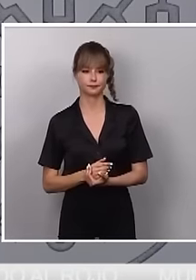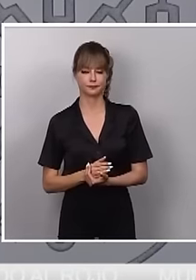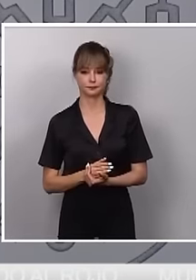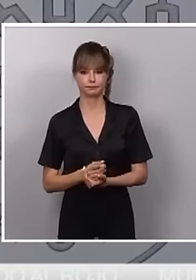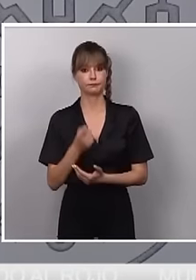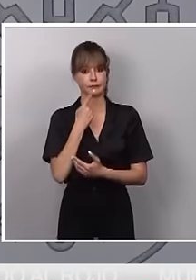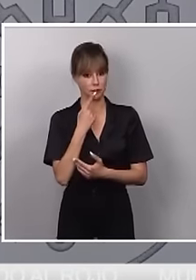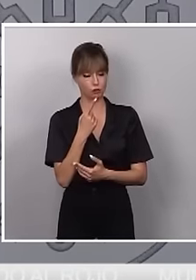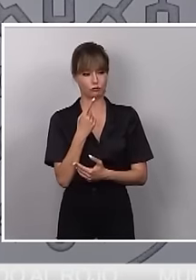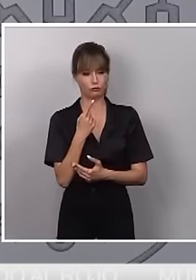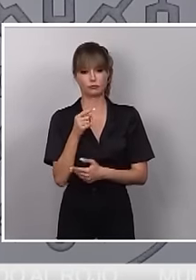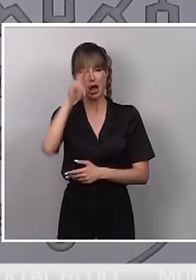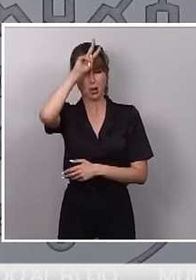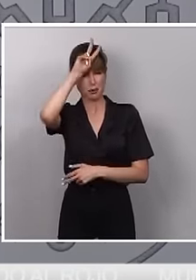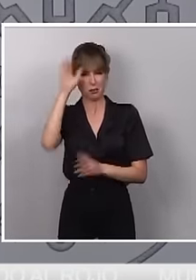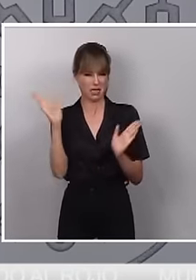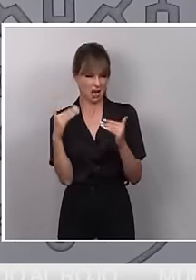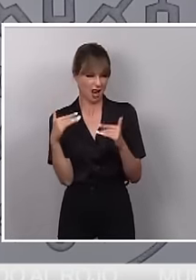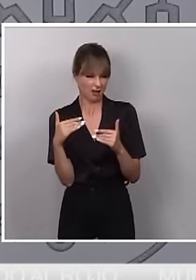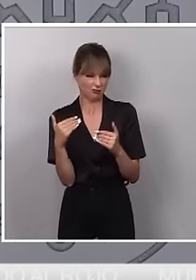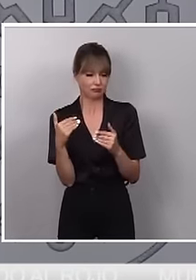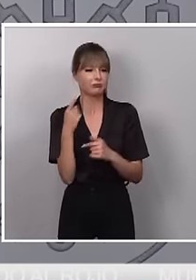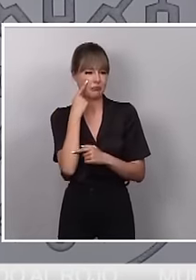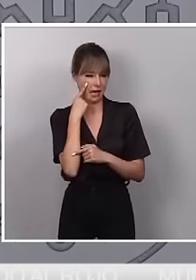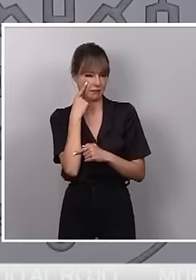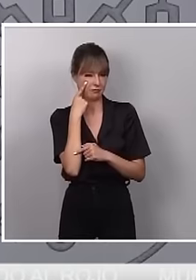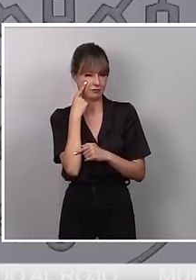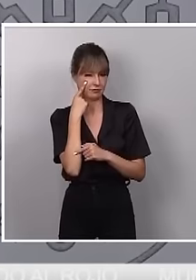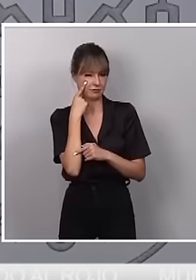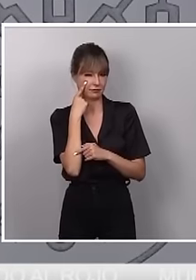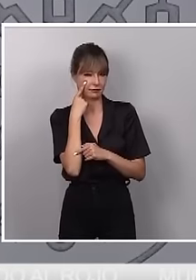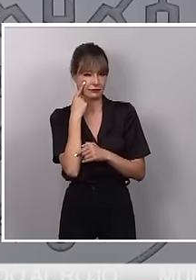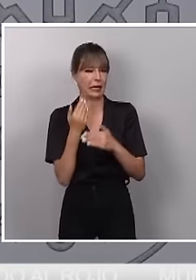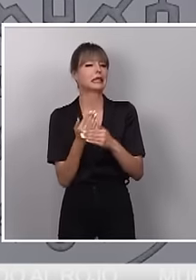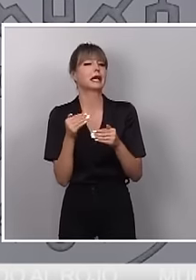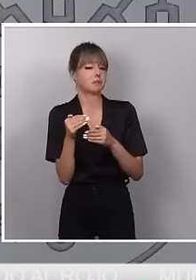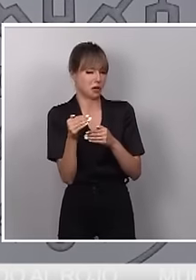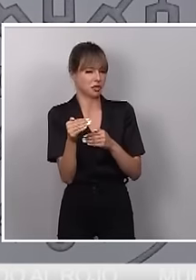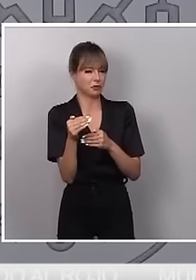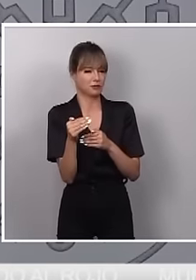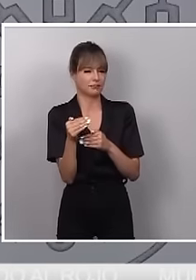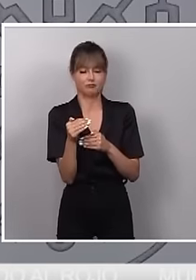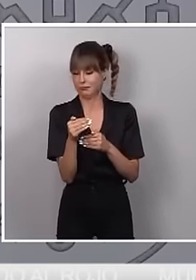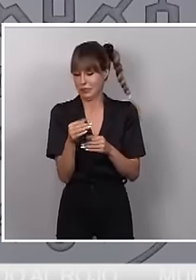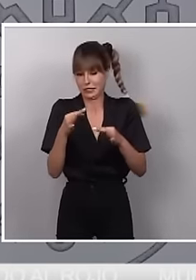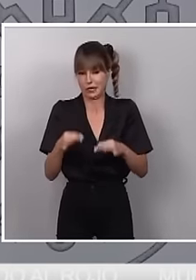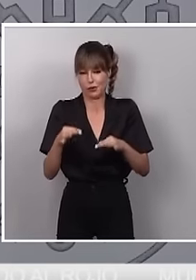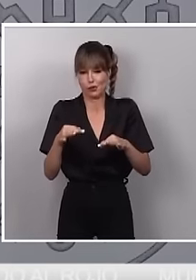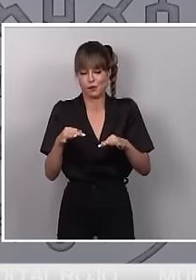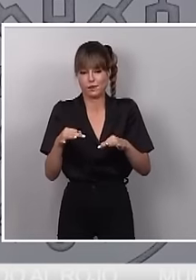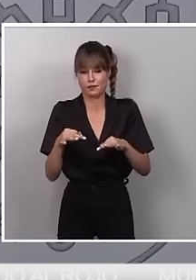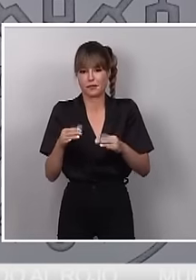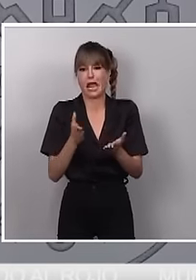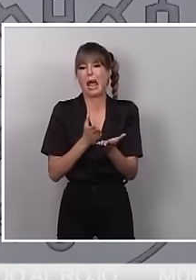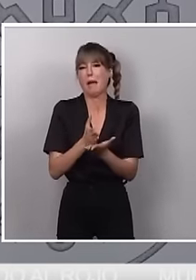Y ya les digo, no se preocupen. Verán ustedes filtrado en estos próximos días en algún pseudomedio